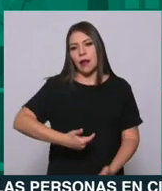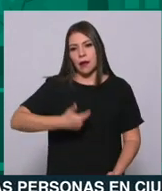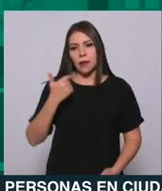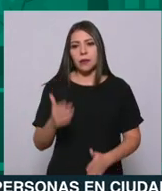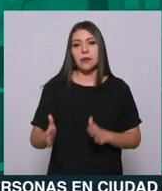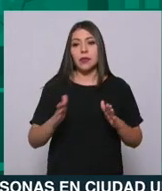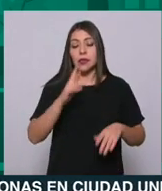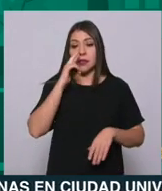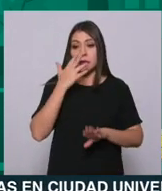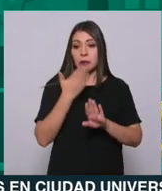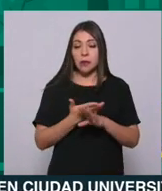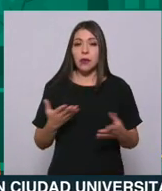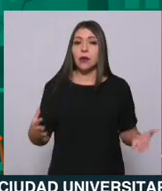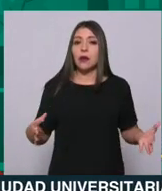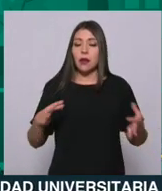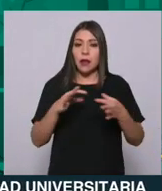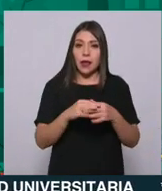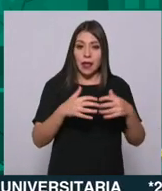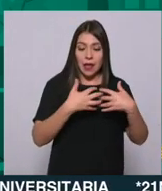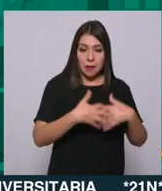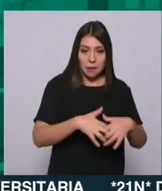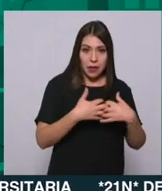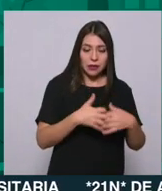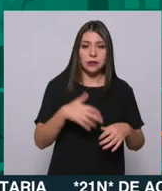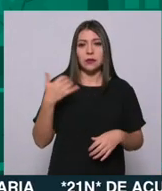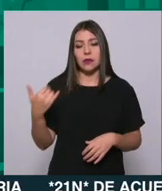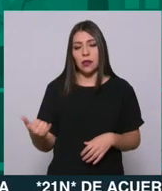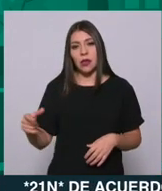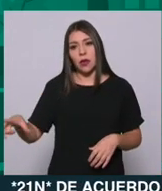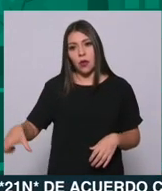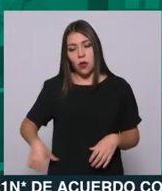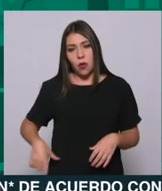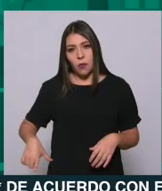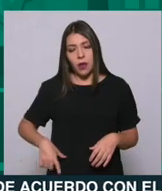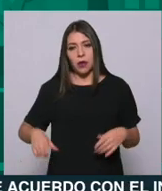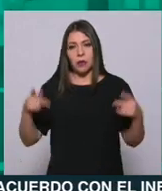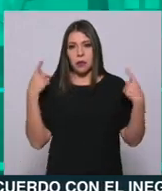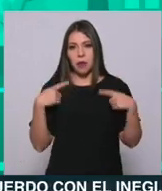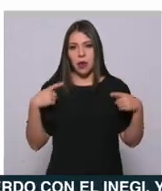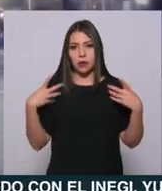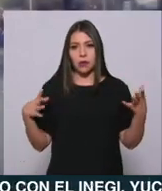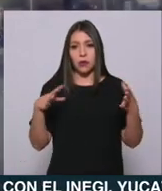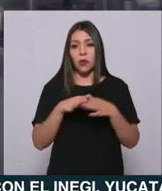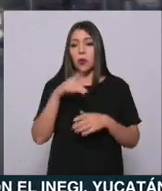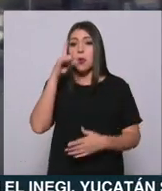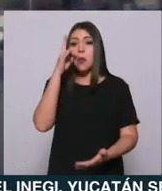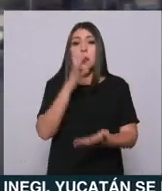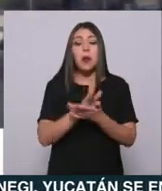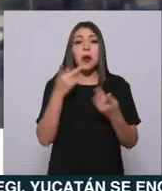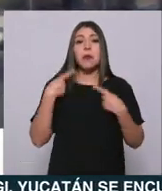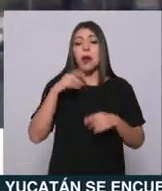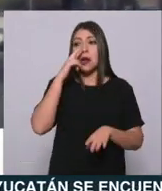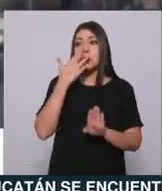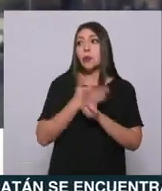sector privado y la sociedad civil, y que no recae exclusivamente en los usuarios. Con